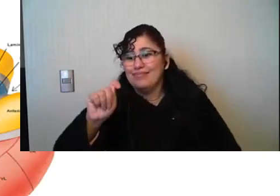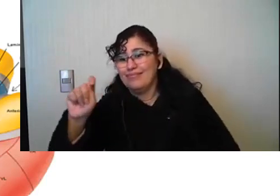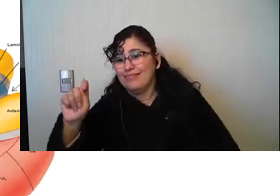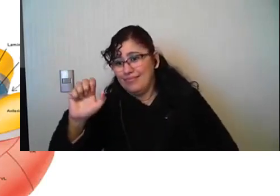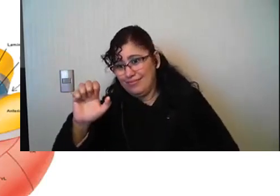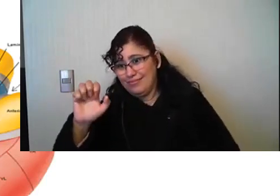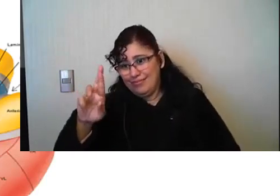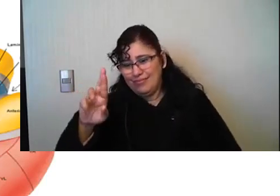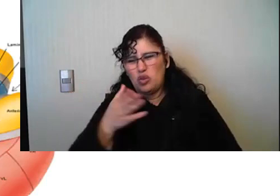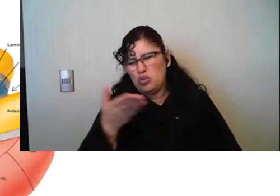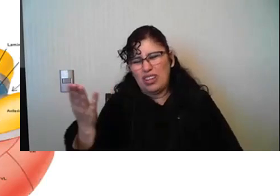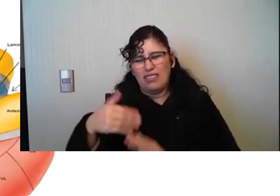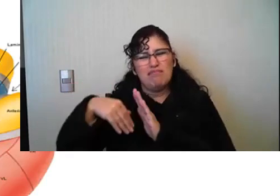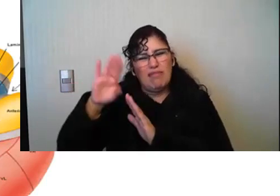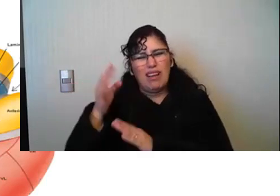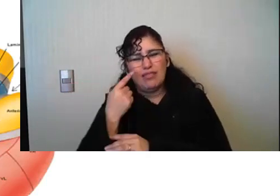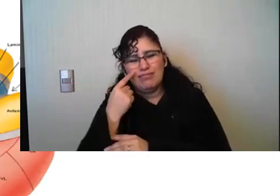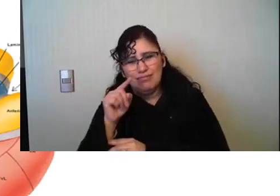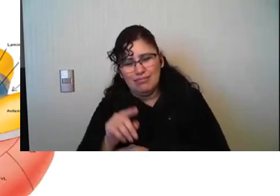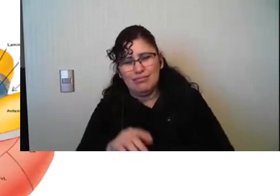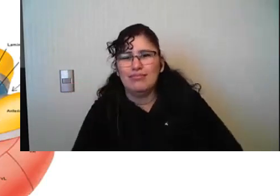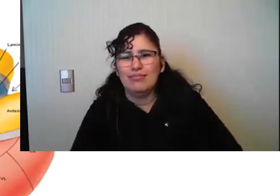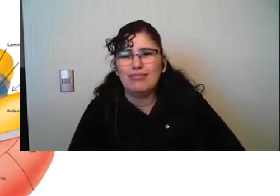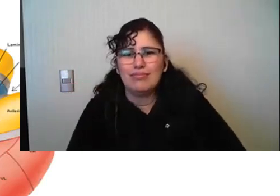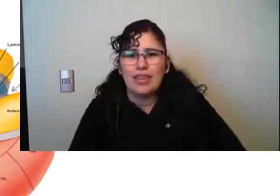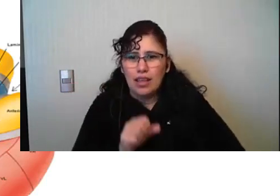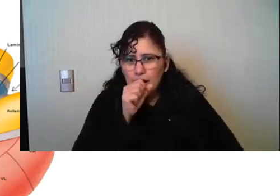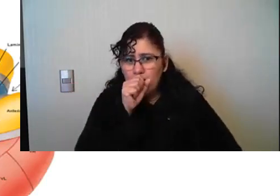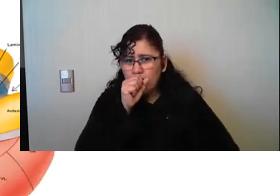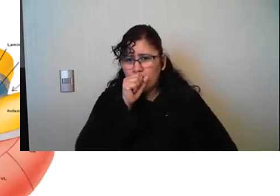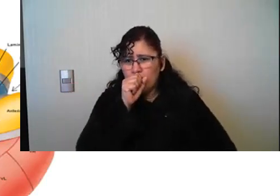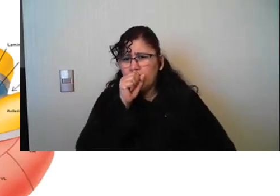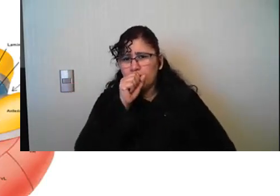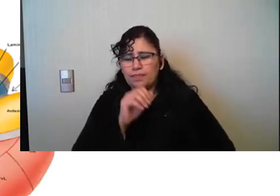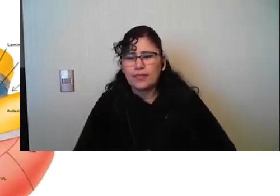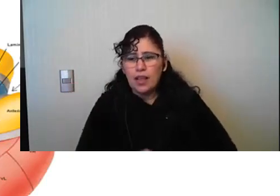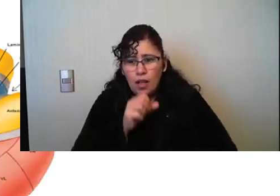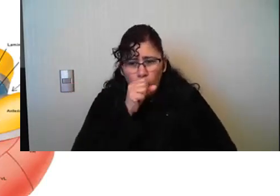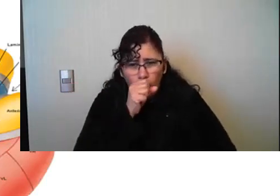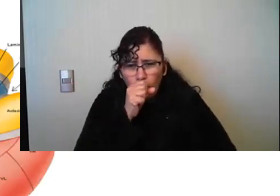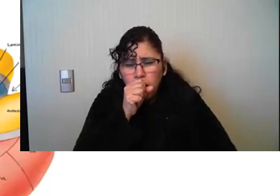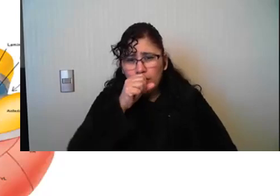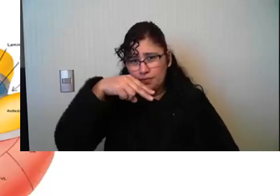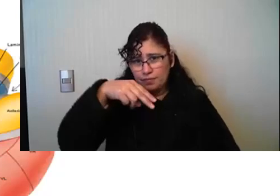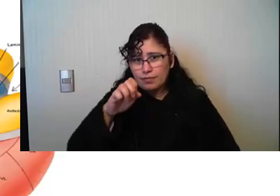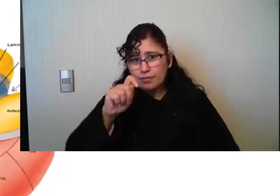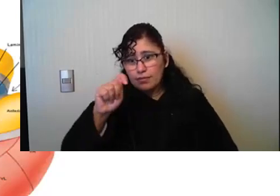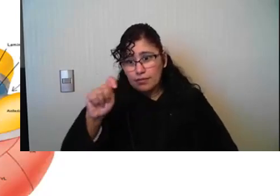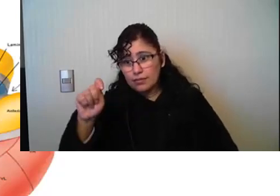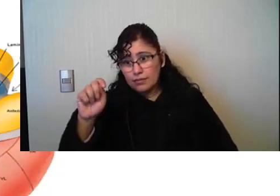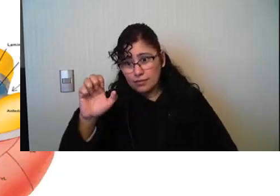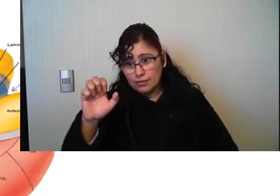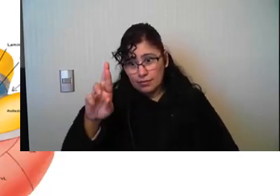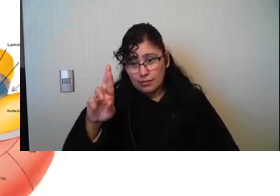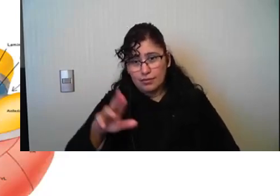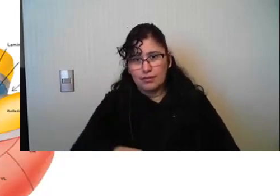mayoría ya lo conocen. El Nether no es un libro, o sea, si yo no lo asocio a un libro